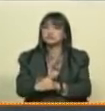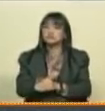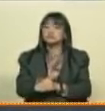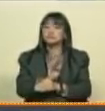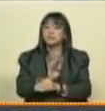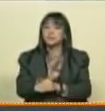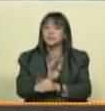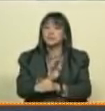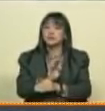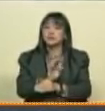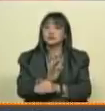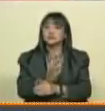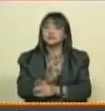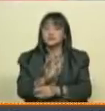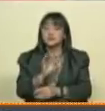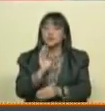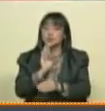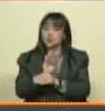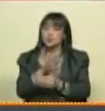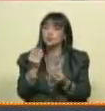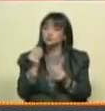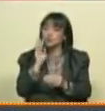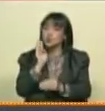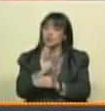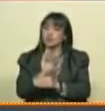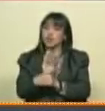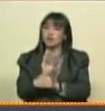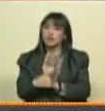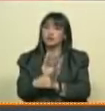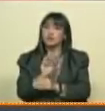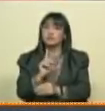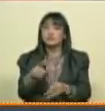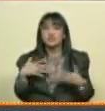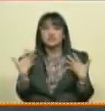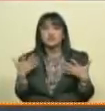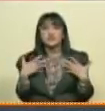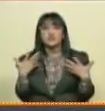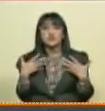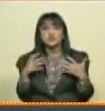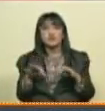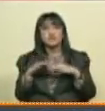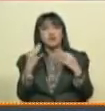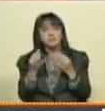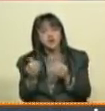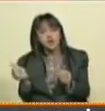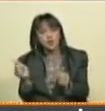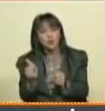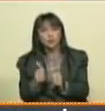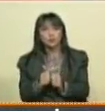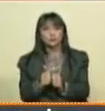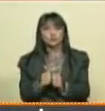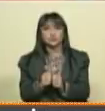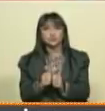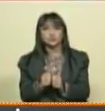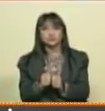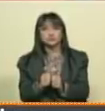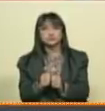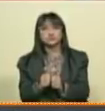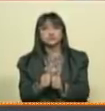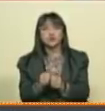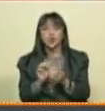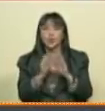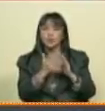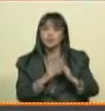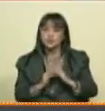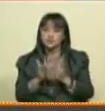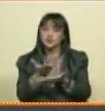prudencia, mucha prudencia. Disfrutar en familia, en